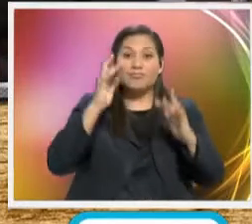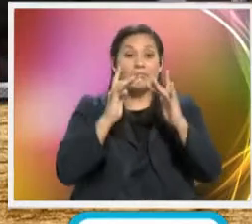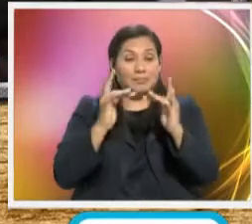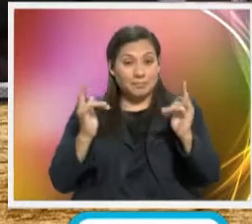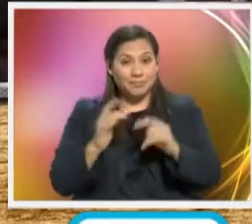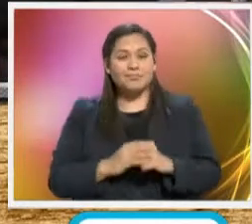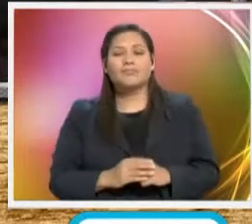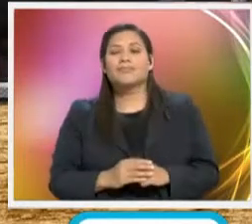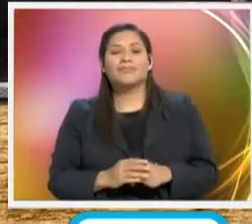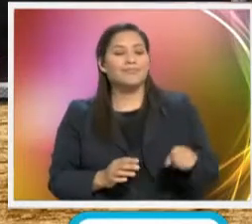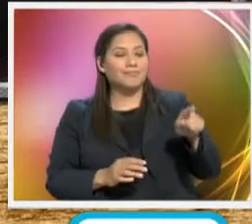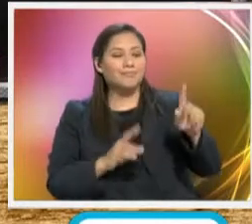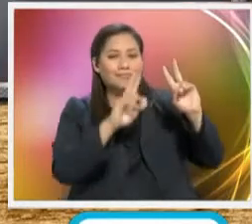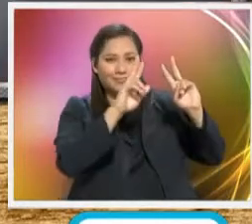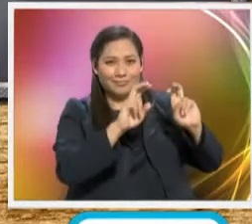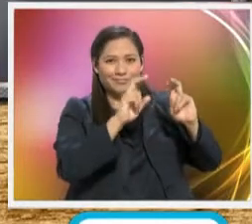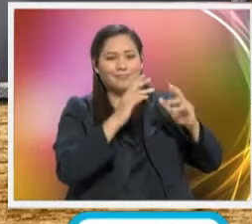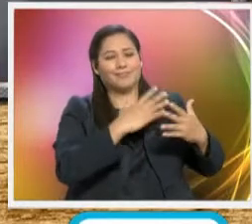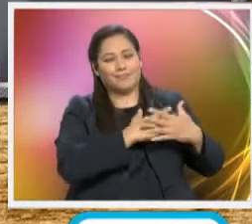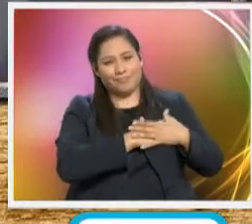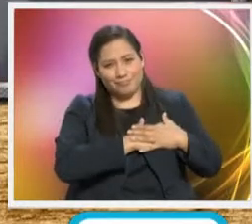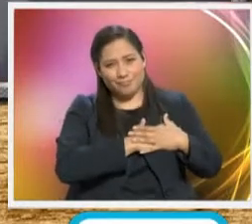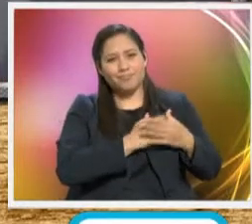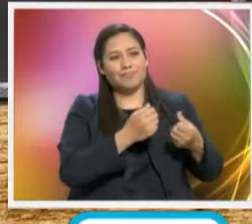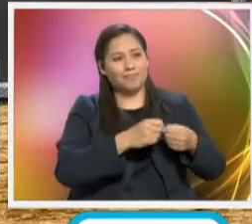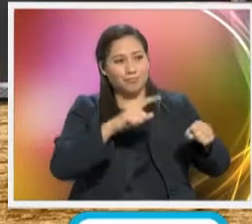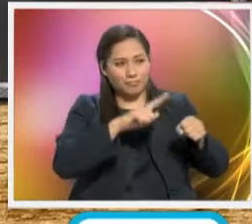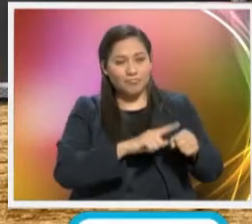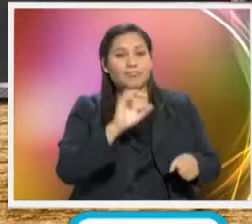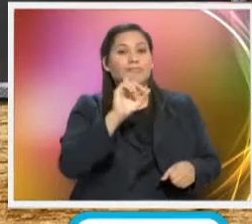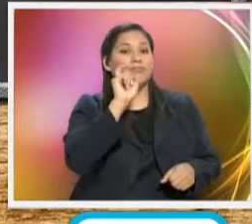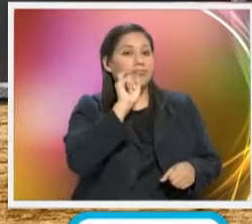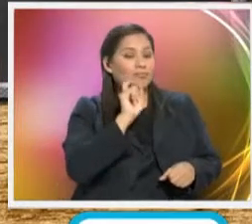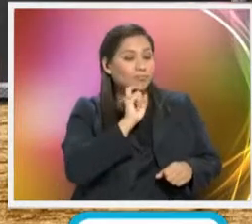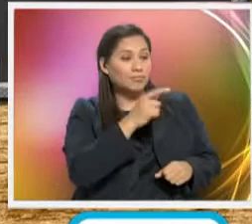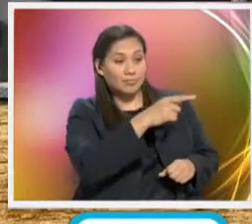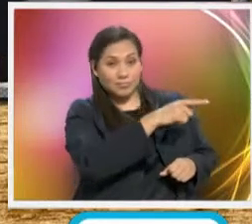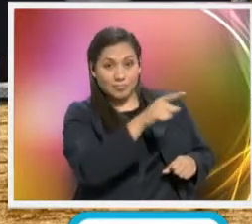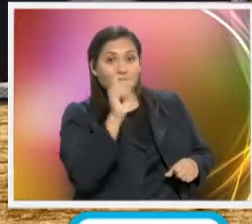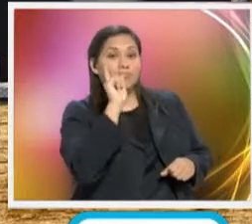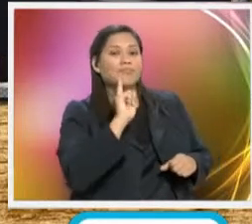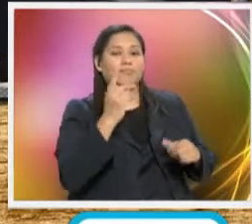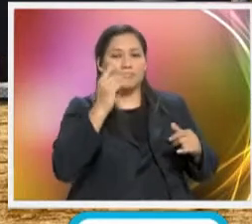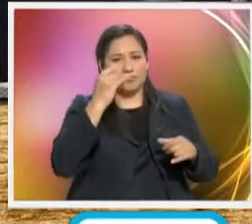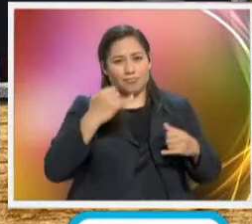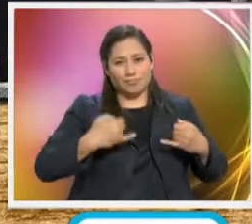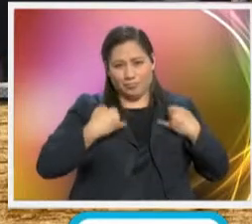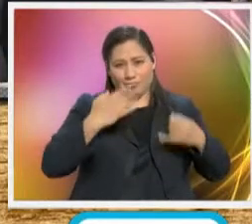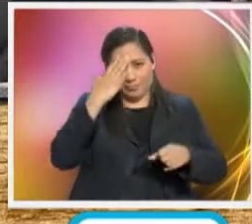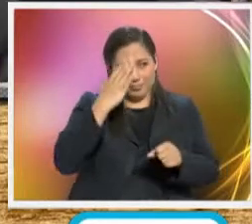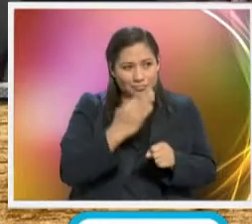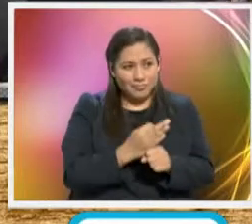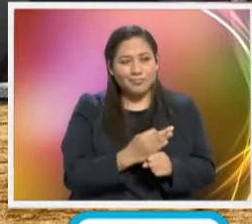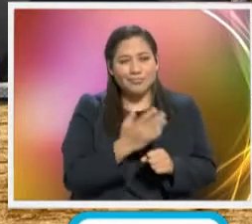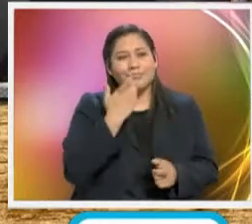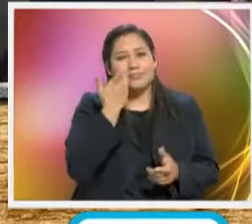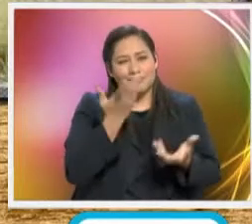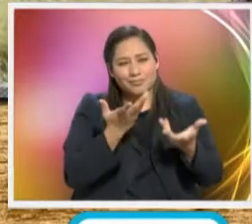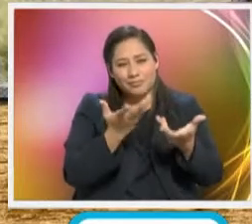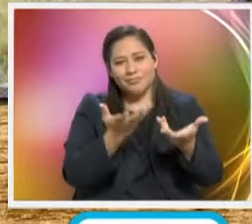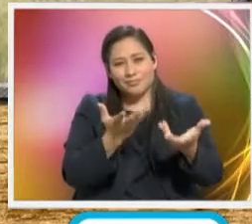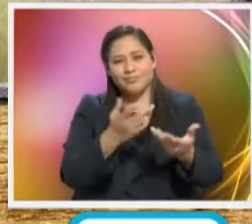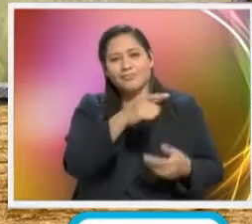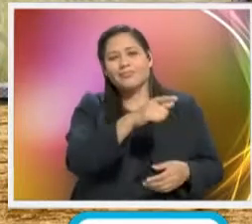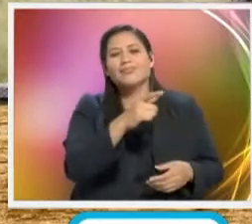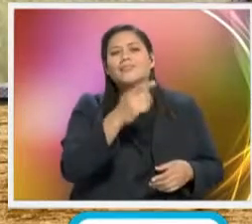vida amorosa, social y prácticamente sexual que estas mujeres nuevas, jóvenes, querían vivir también en un continente que ya